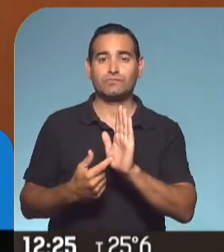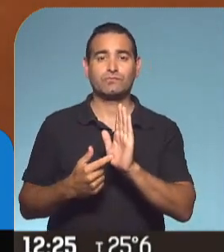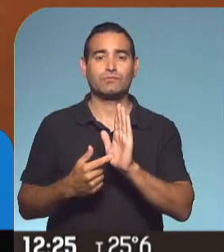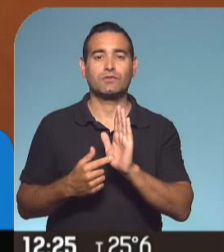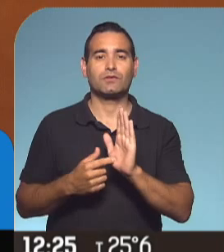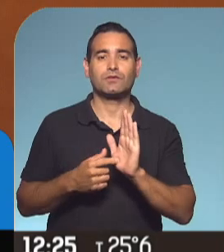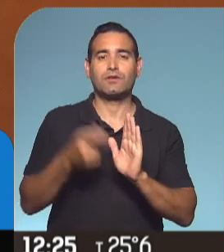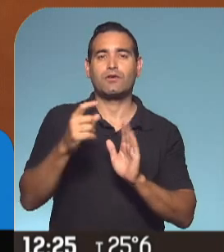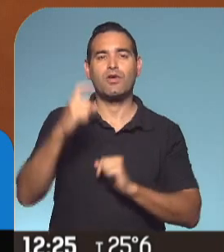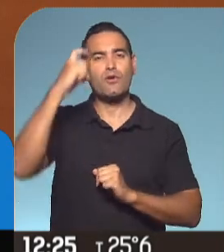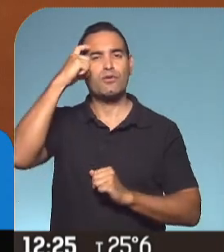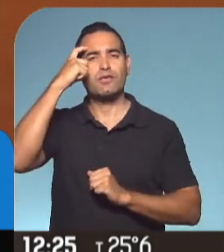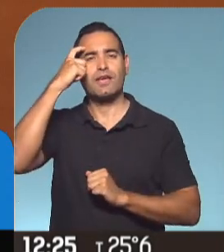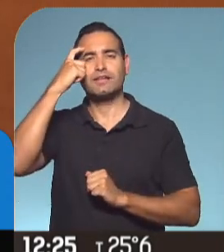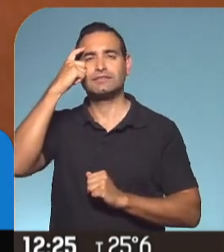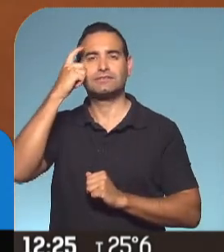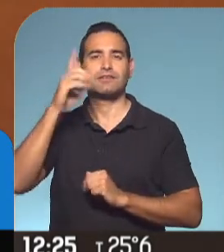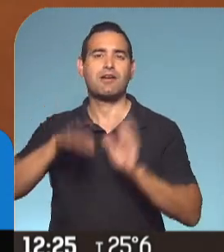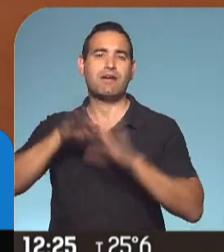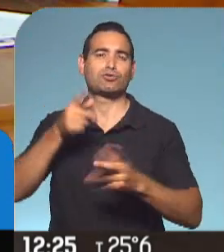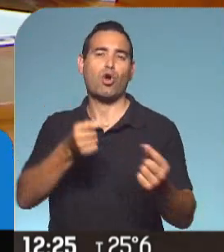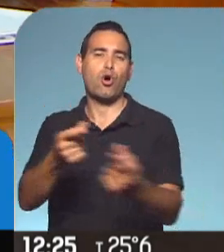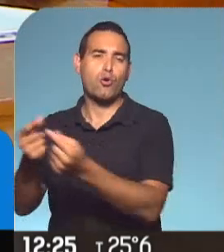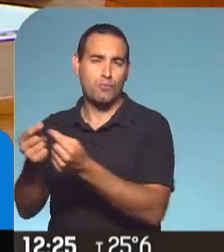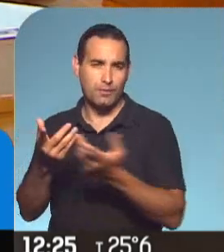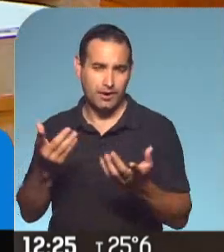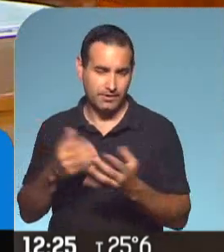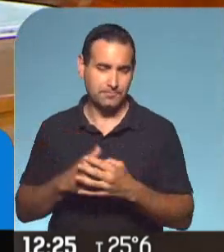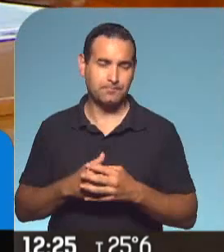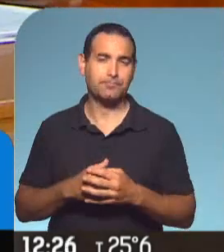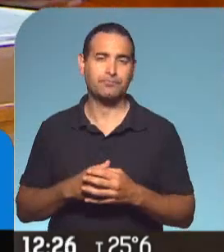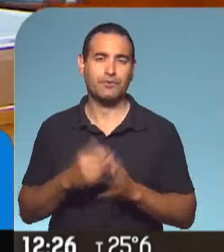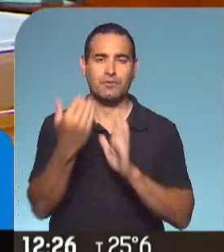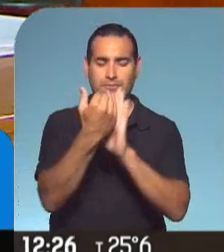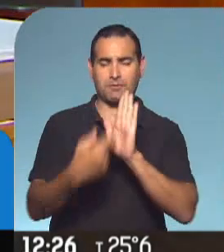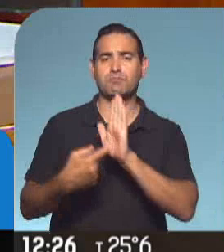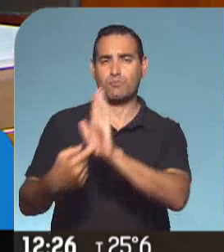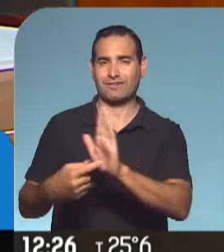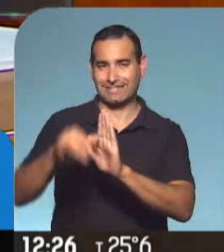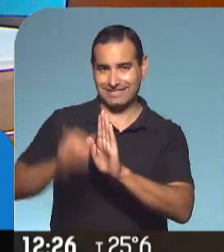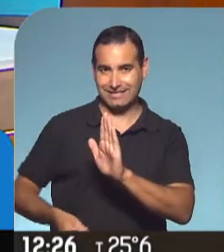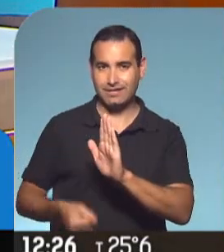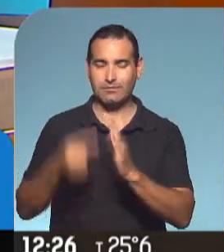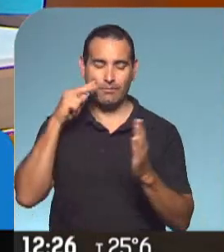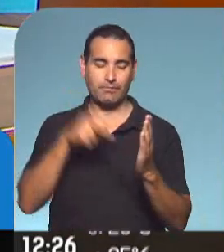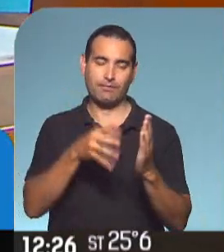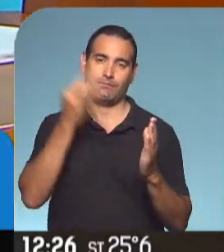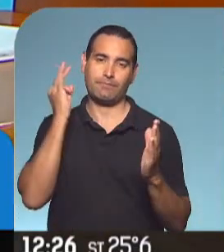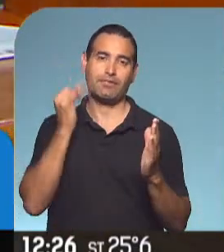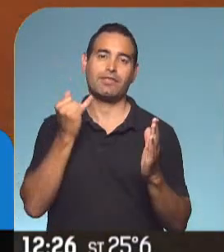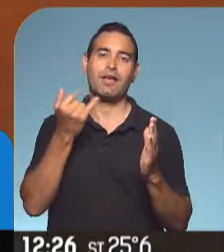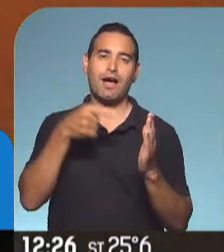llevaron los 10 principales compradores o el Sí. 10% de los principales compradores, cómo se distribuyó eso, y ahí se ve claramente cómo hay